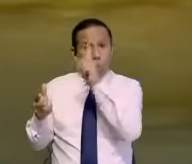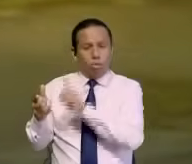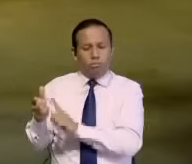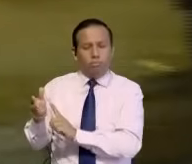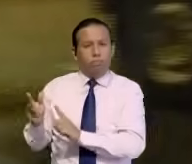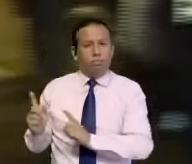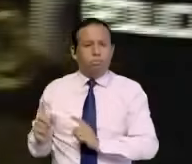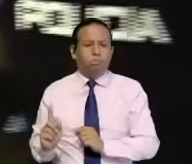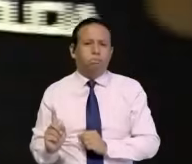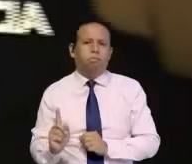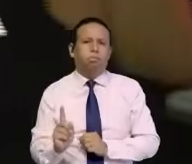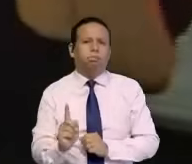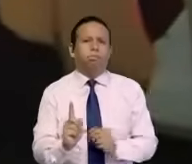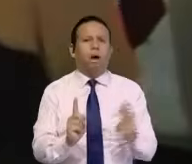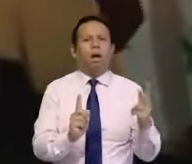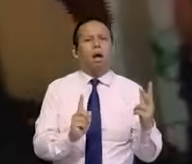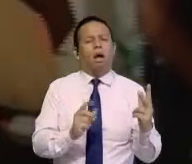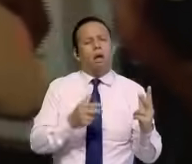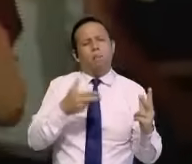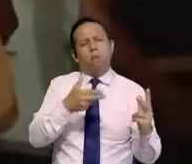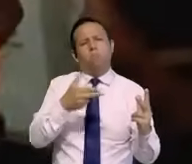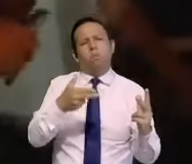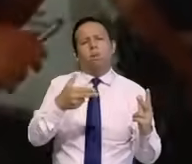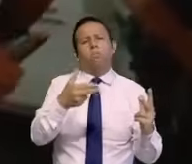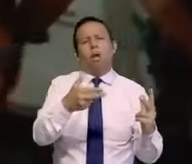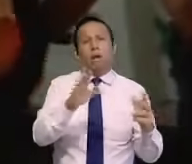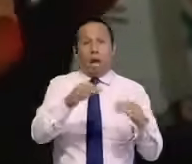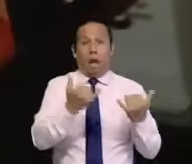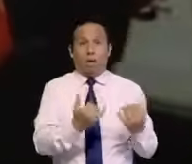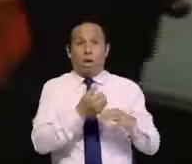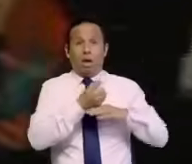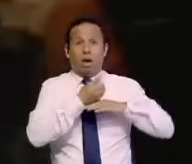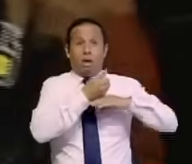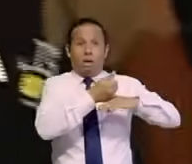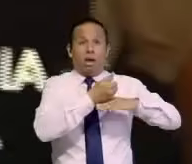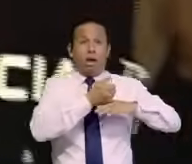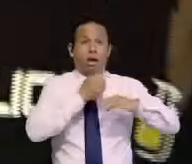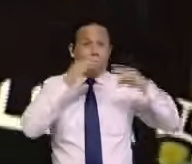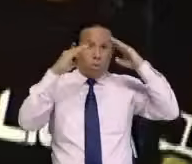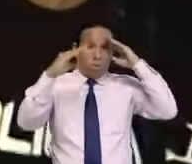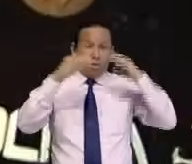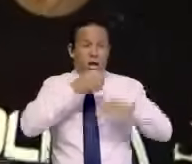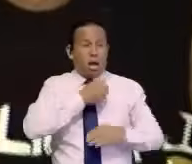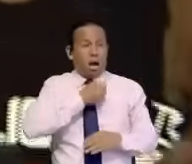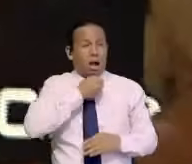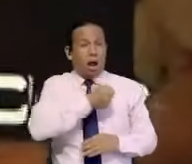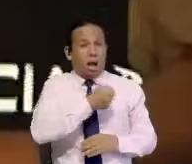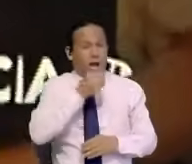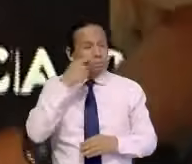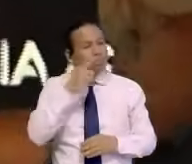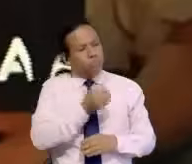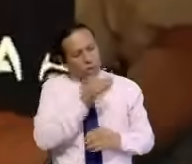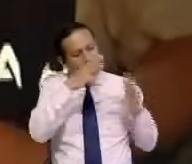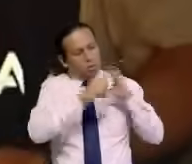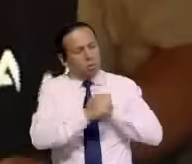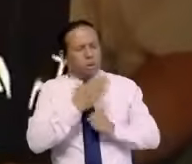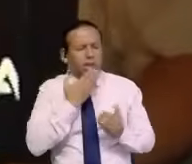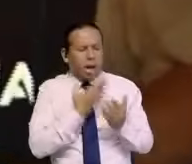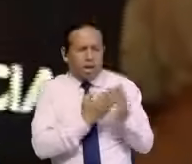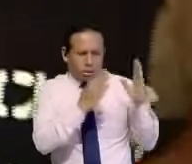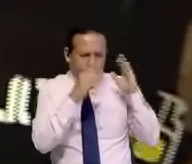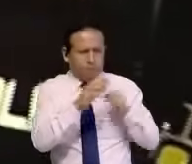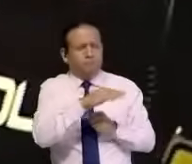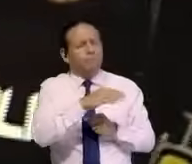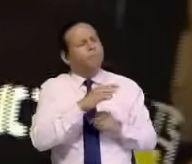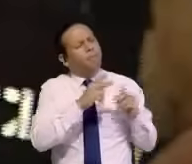teniente coronel Freddy Ábalos, quien es jefe del distrito Los Esteros. ¿Cómo le va, teniente coronel? Gracias por atendernos. ¿Qué fue lo que